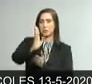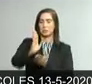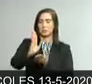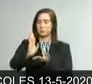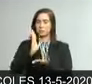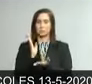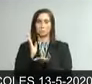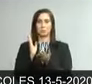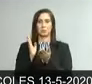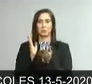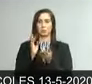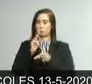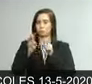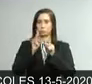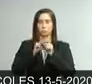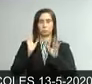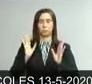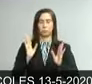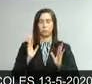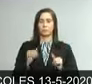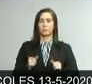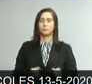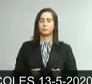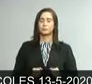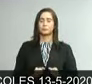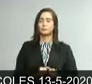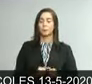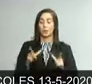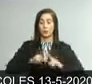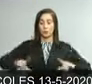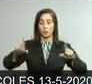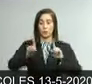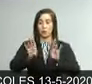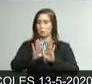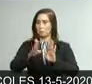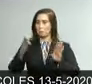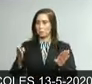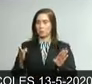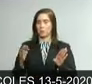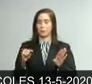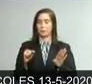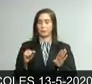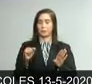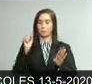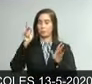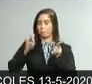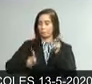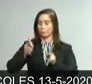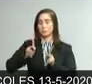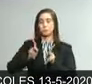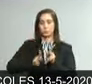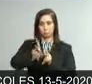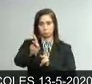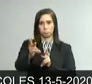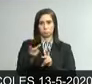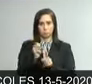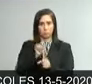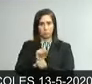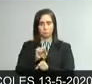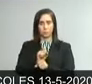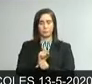estamos señalando como parte del operativo y que estarán